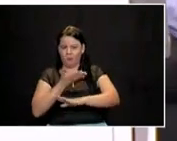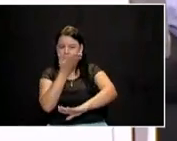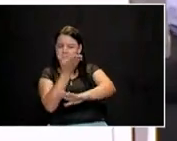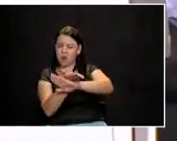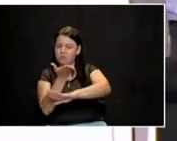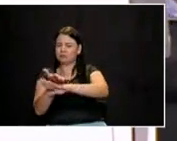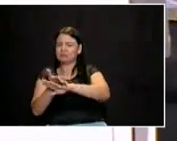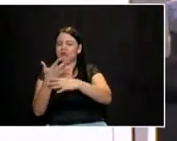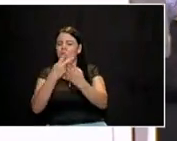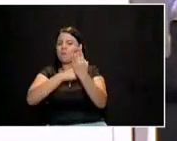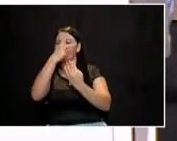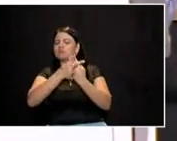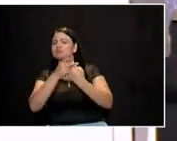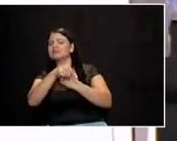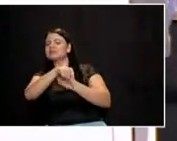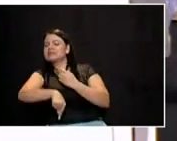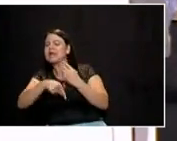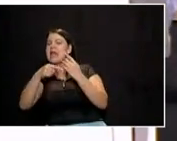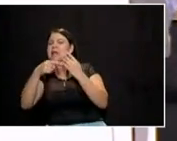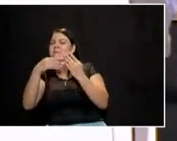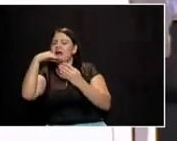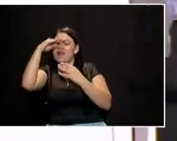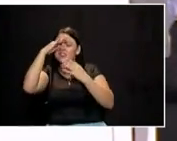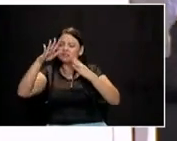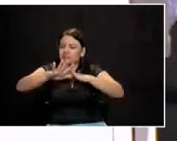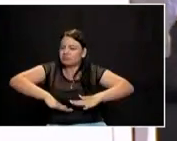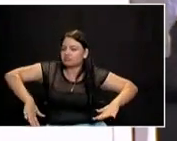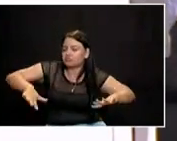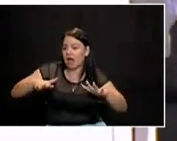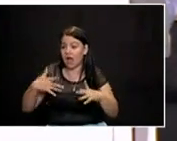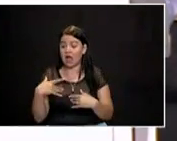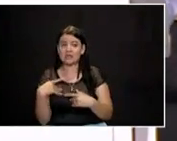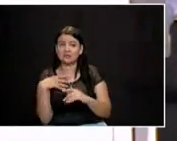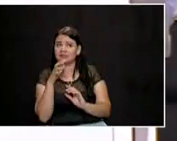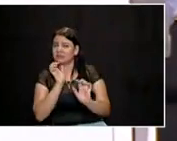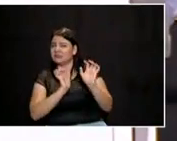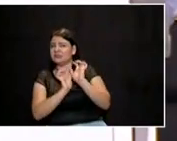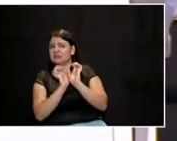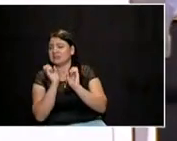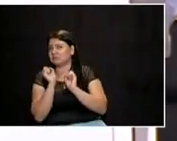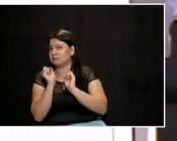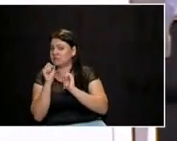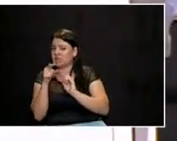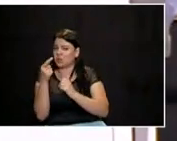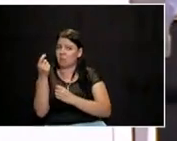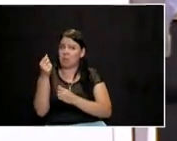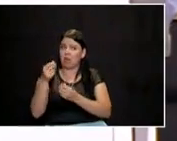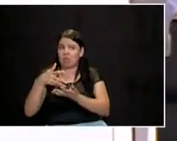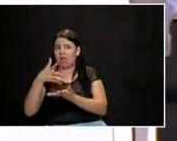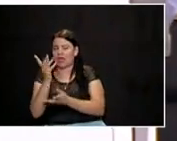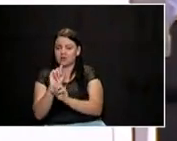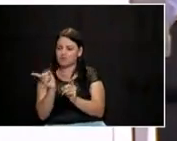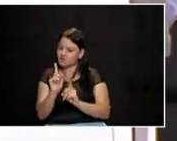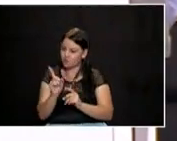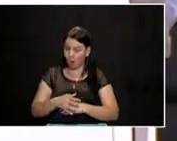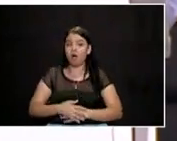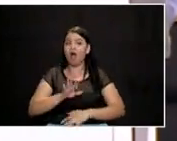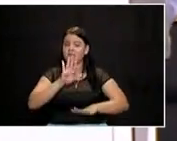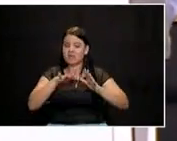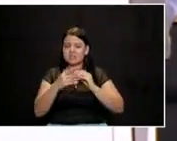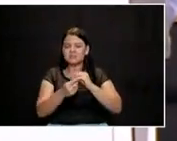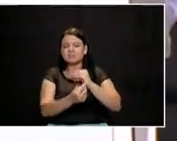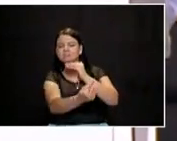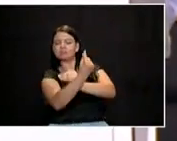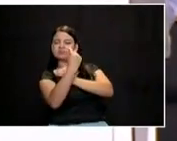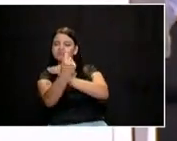grandes proyectos de ciudad. No nos puede dar miedo. La lucha más grande que he dado yo toda la vida ha sido no contra la corrupción que él ha dado, incluso me han amenazado por ello,